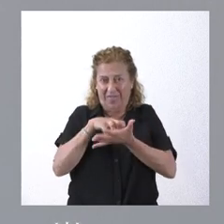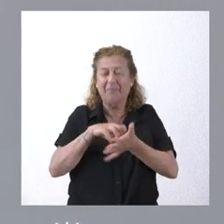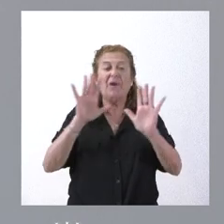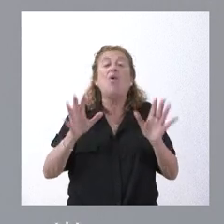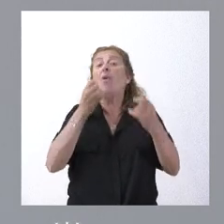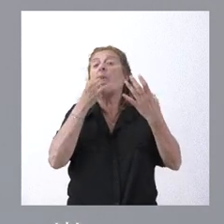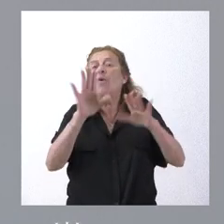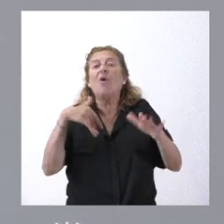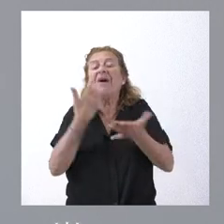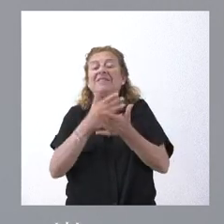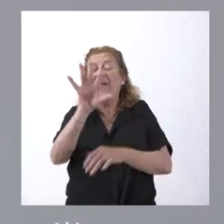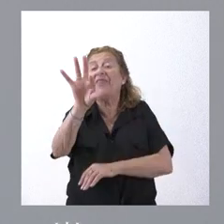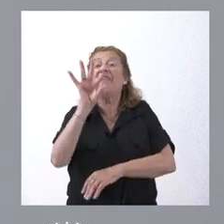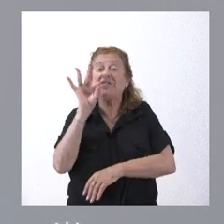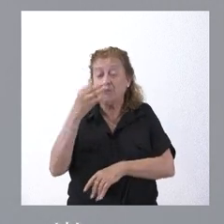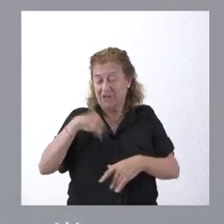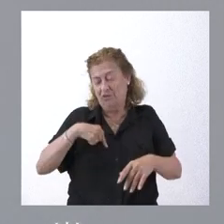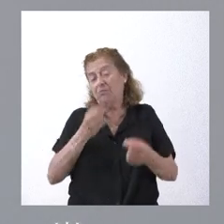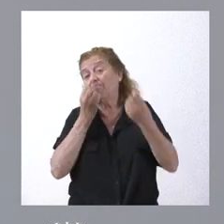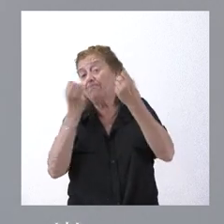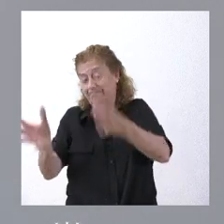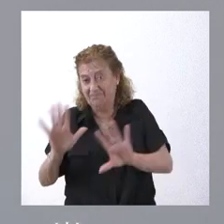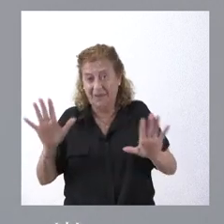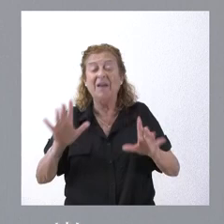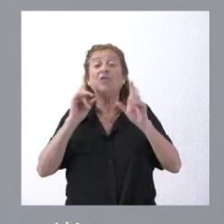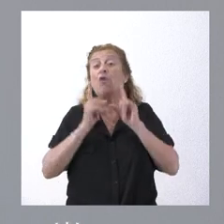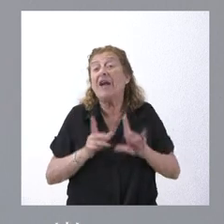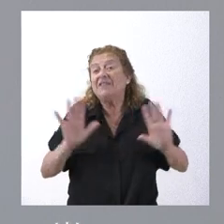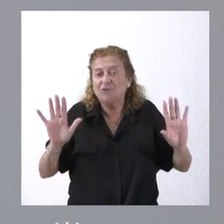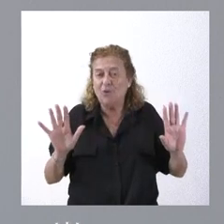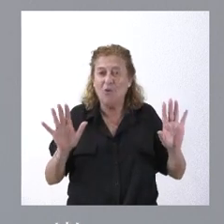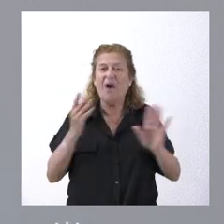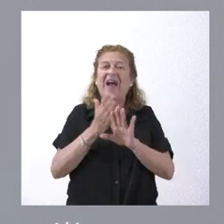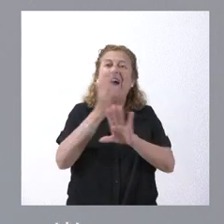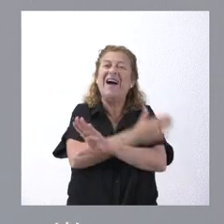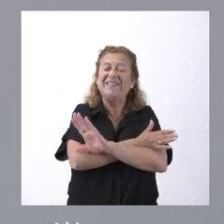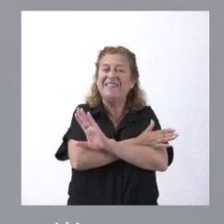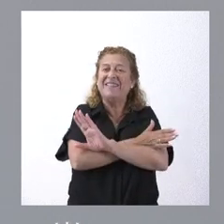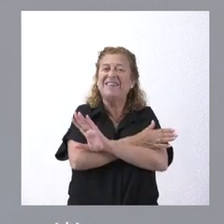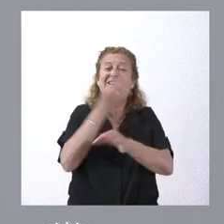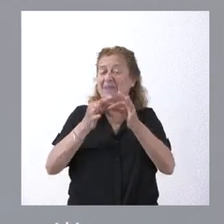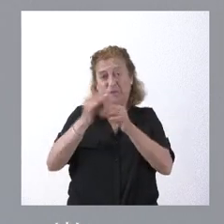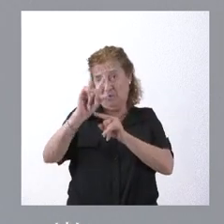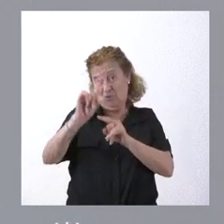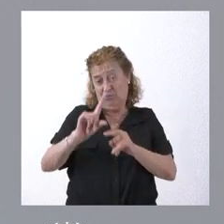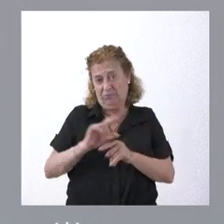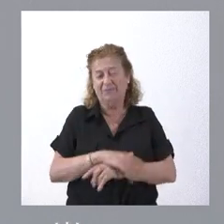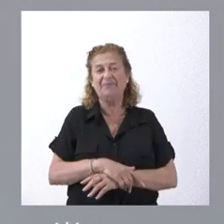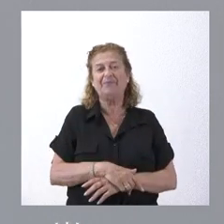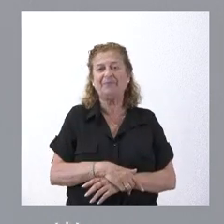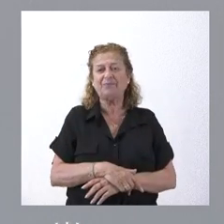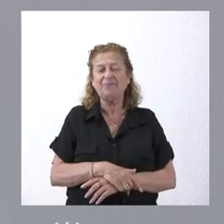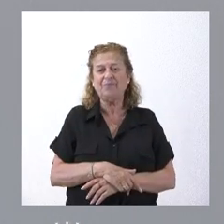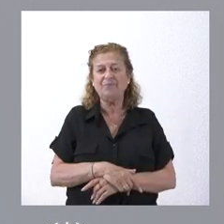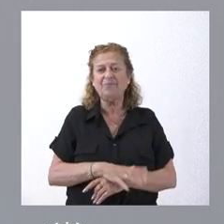cuando tomemos la decisión se la comunicaremos. En todo caso, no sería antes de septiembre.